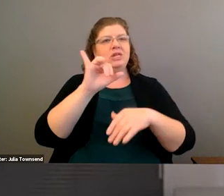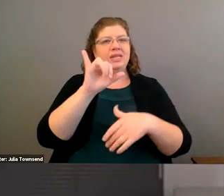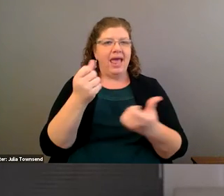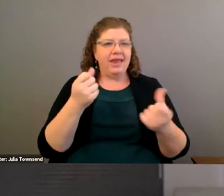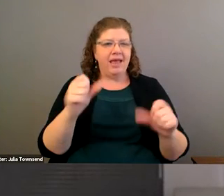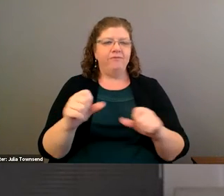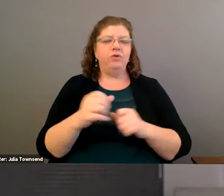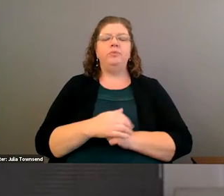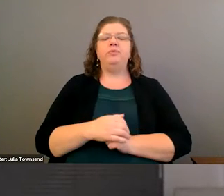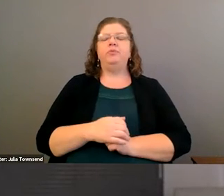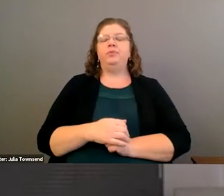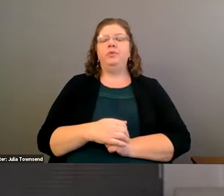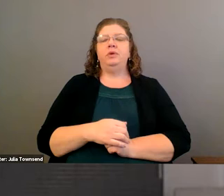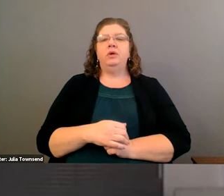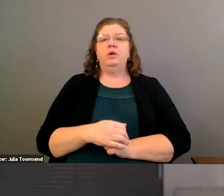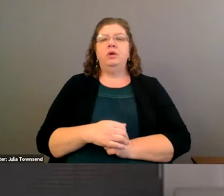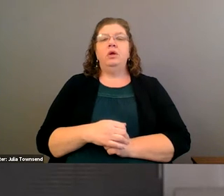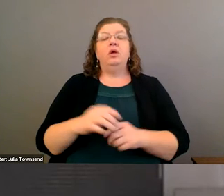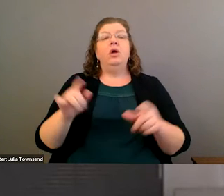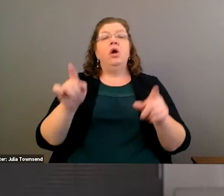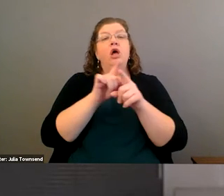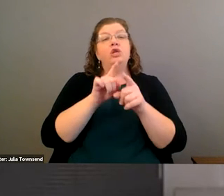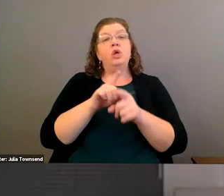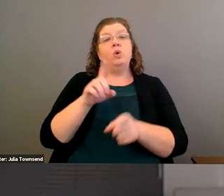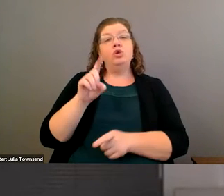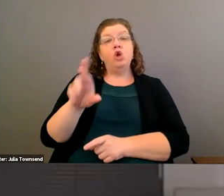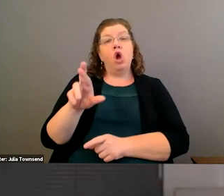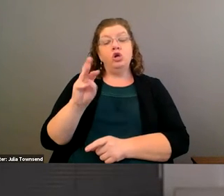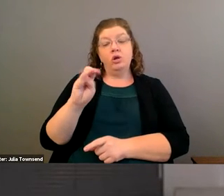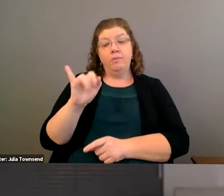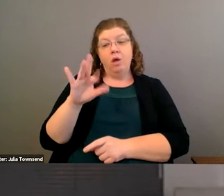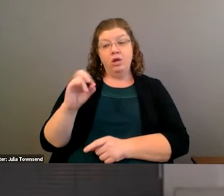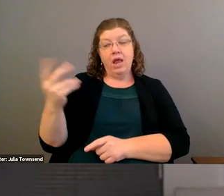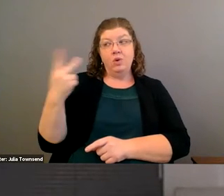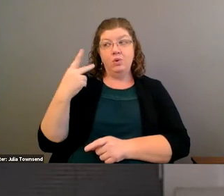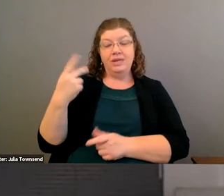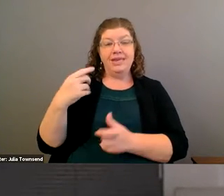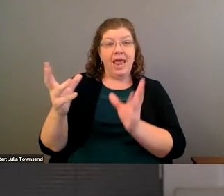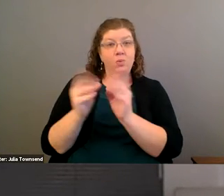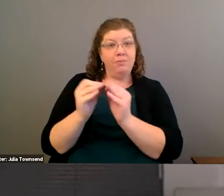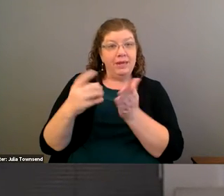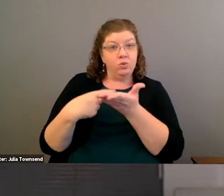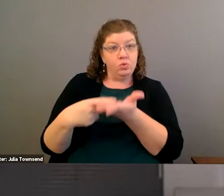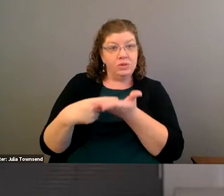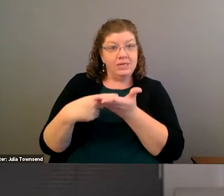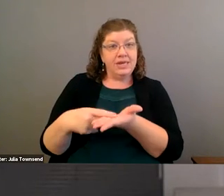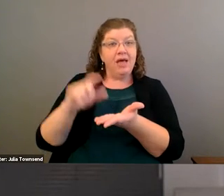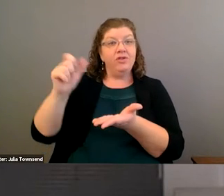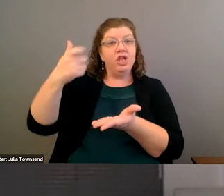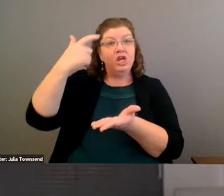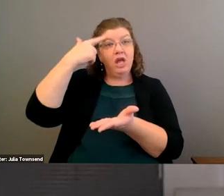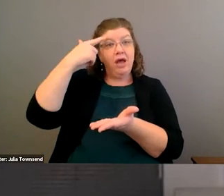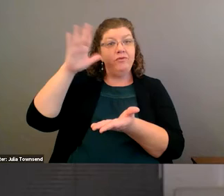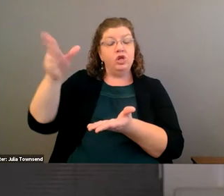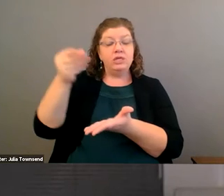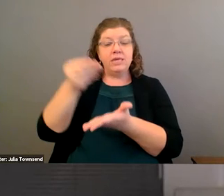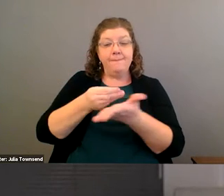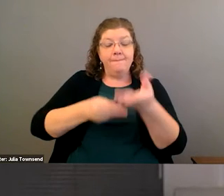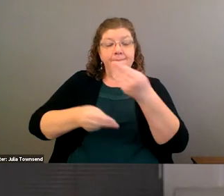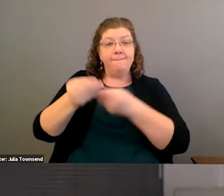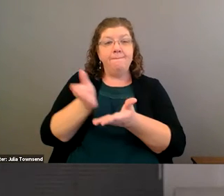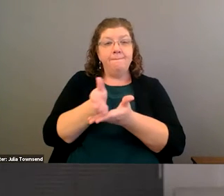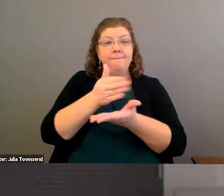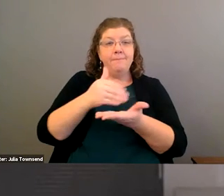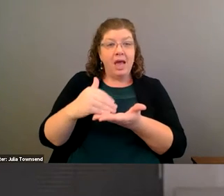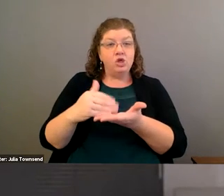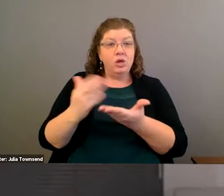están realizando. Y también, doctora Maldonado y yo tuvimos una reunión. Hoy estábamos hablando de la propuesta